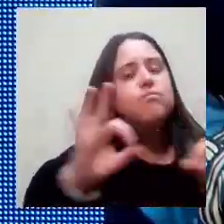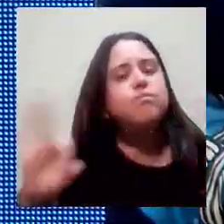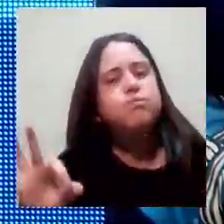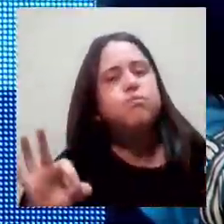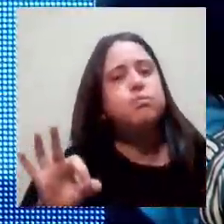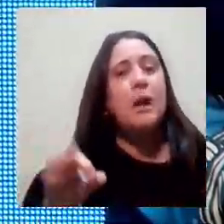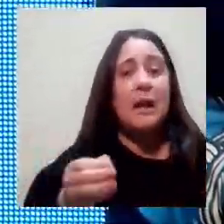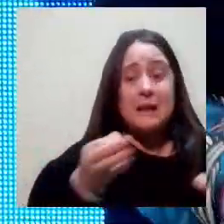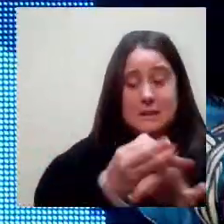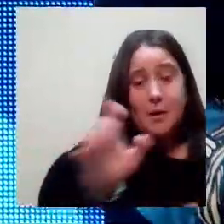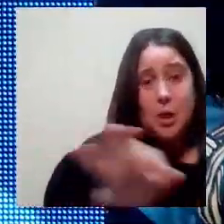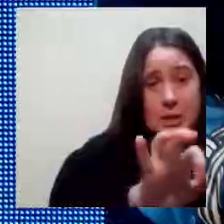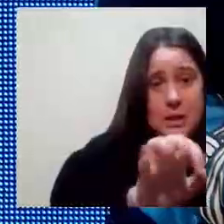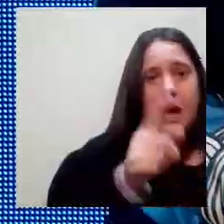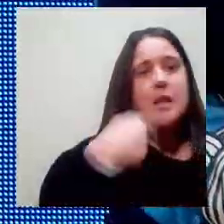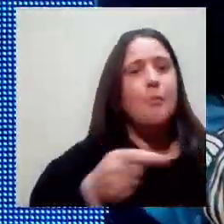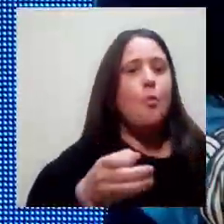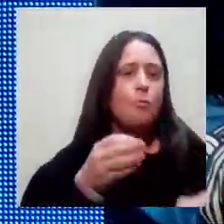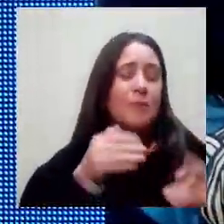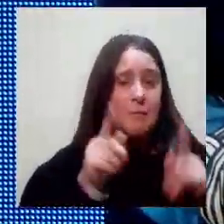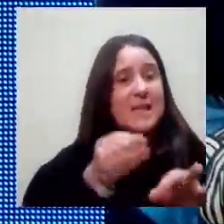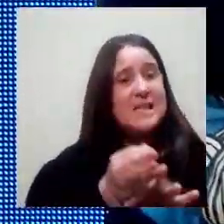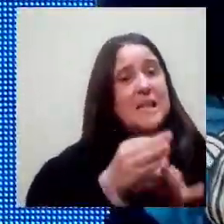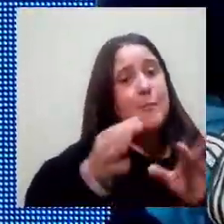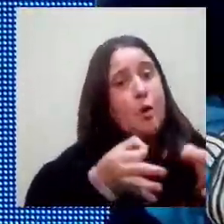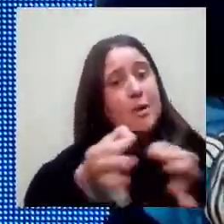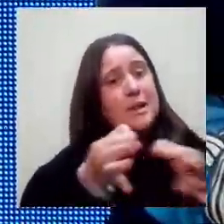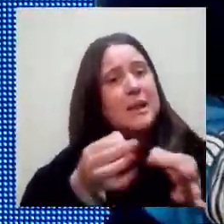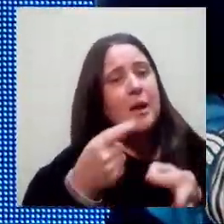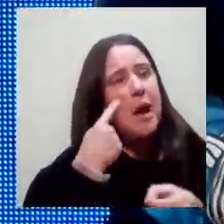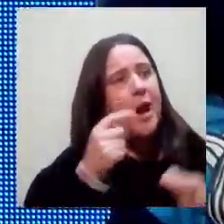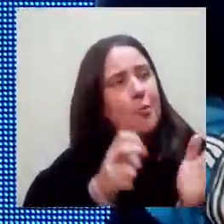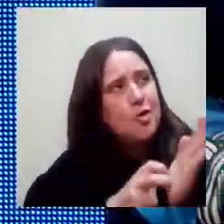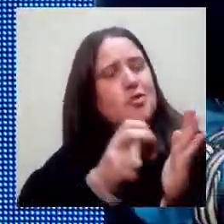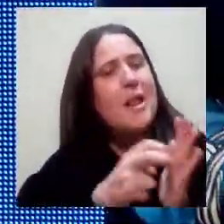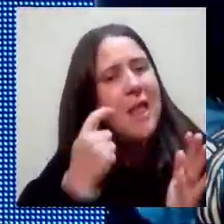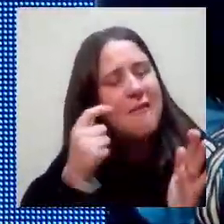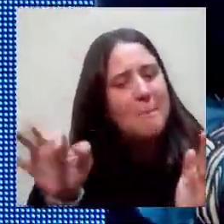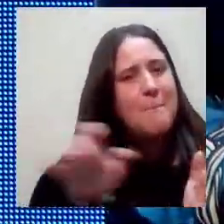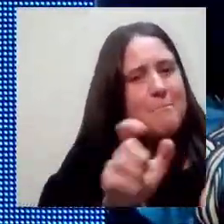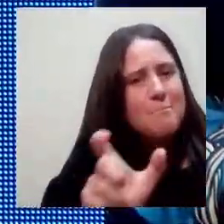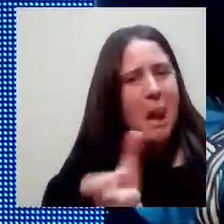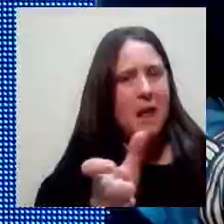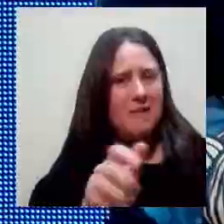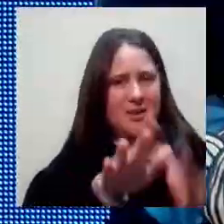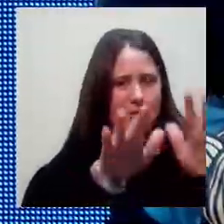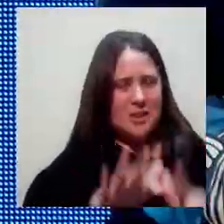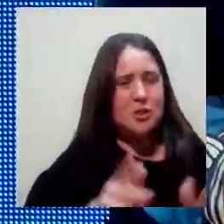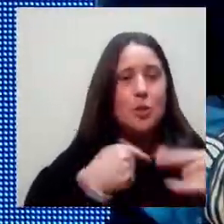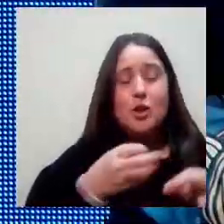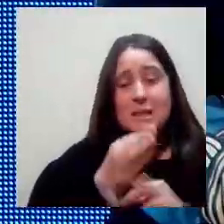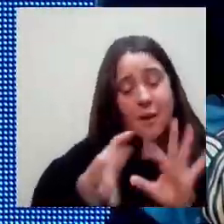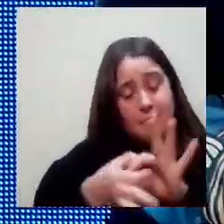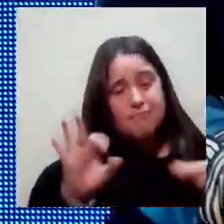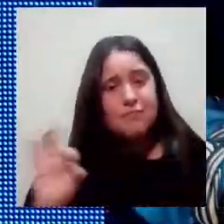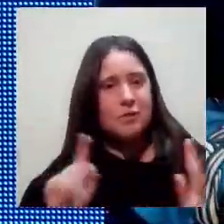después enseñamos estrategias para anticiparnos a lo que dicen esas palabras en los textos, pero no enseñamos a ensamblar, no le